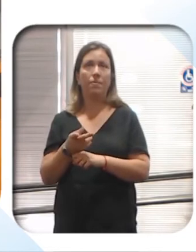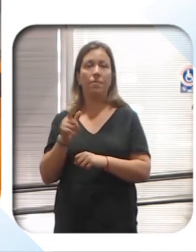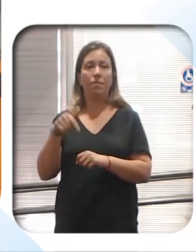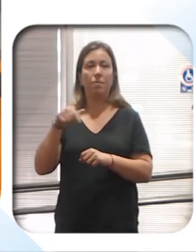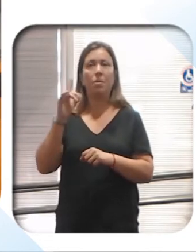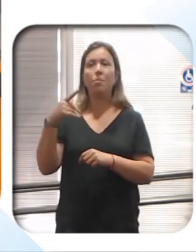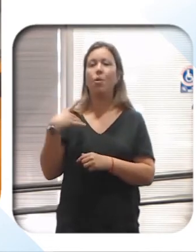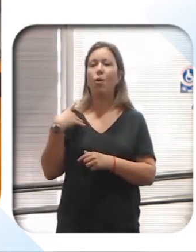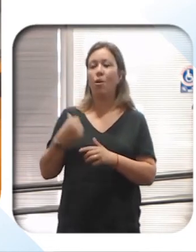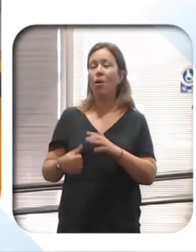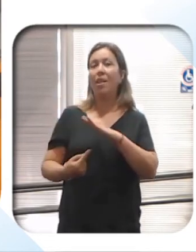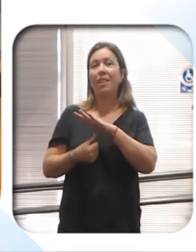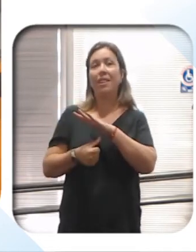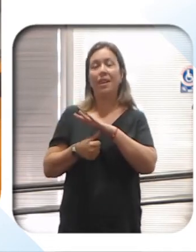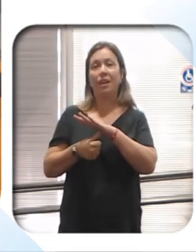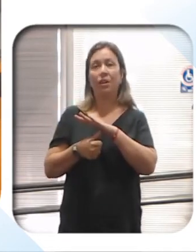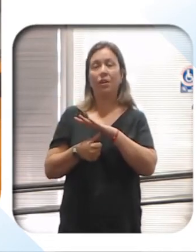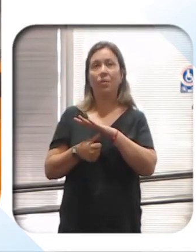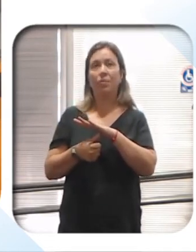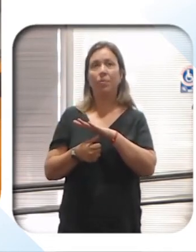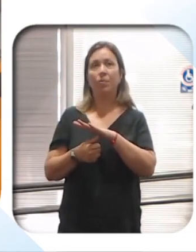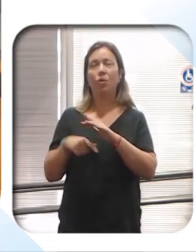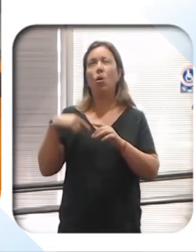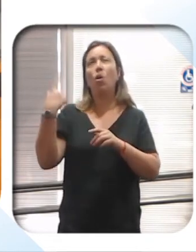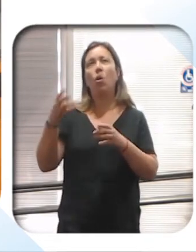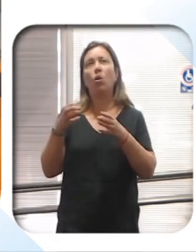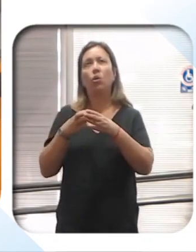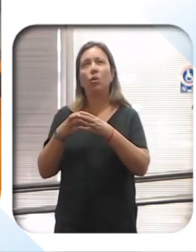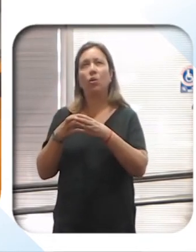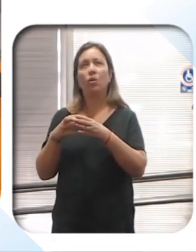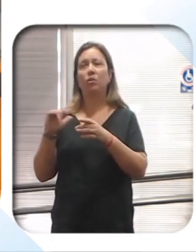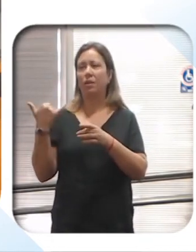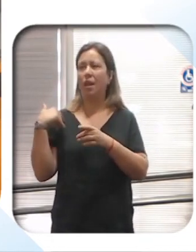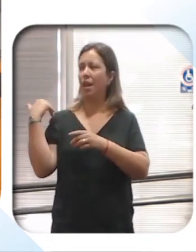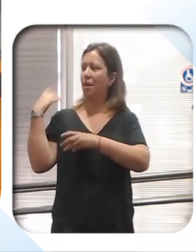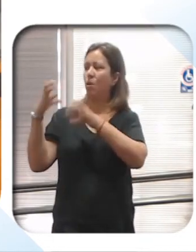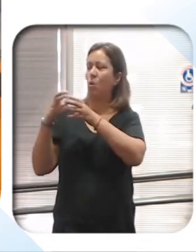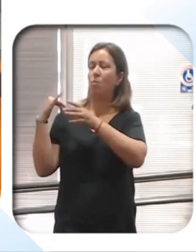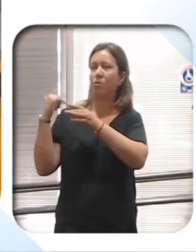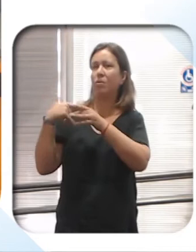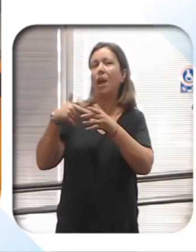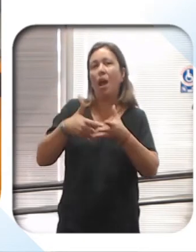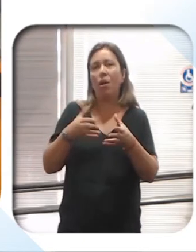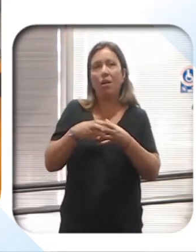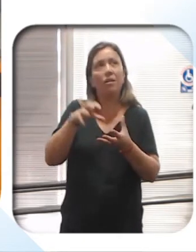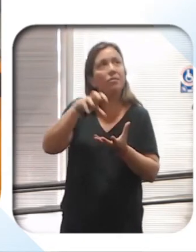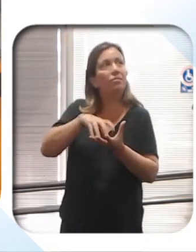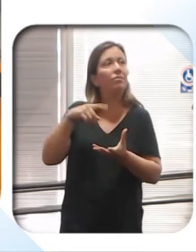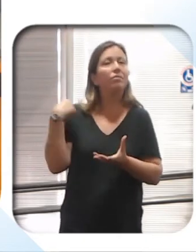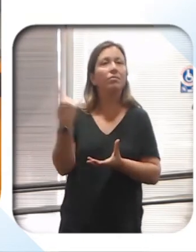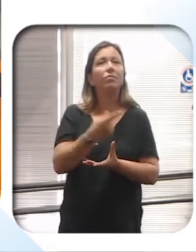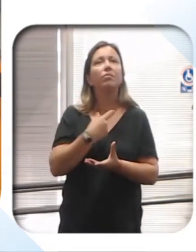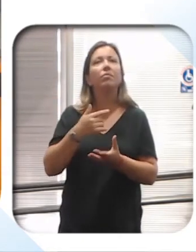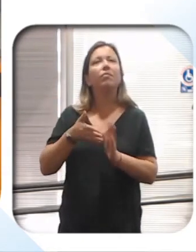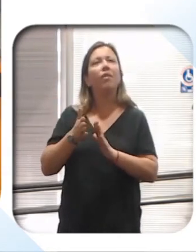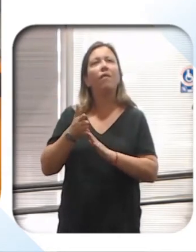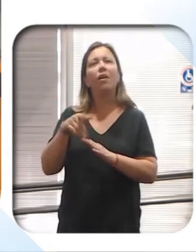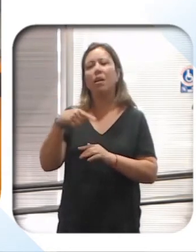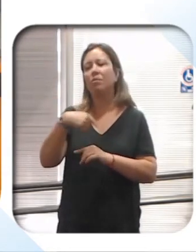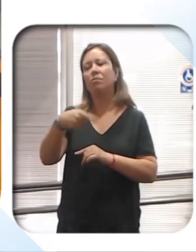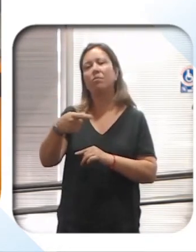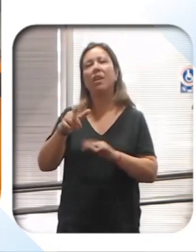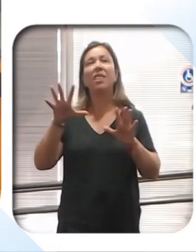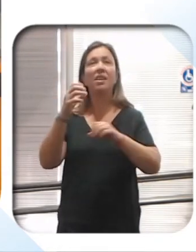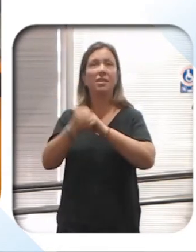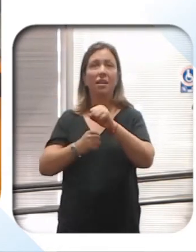directorio y los dos anteriores que nos precedieron, ya que este Centro de Estudios también va a cumplir en